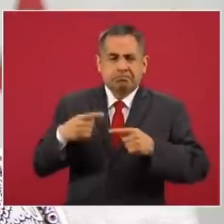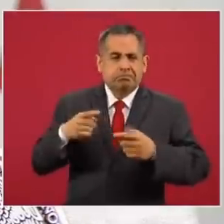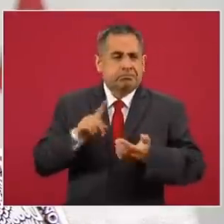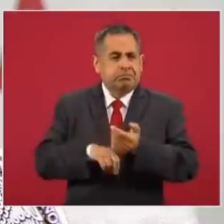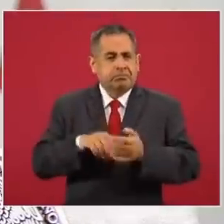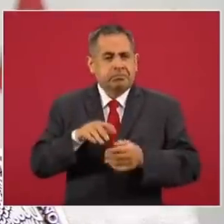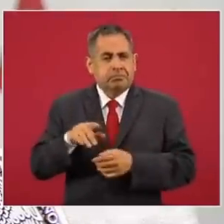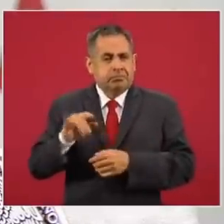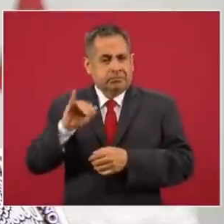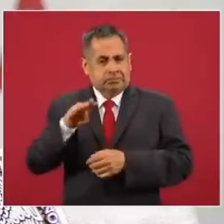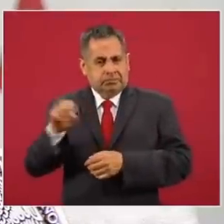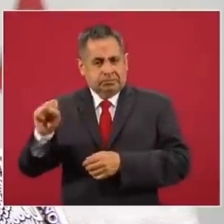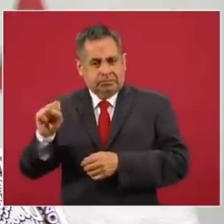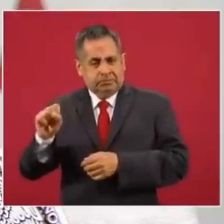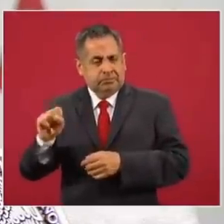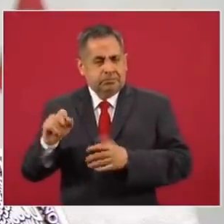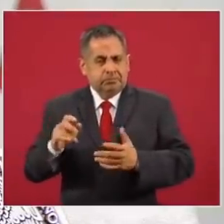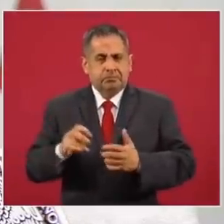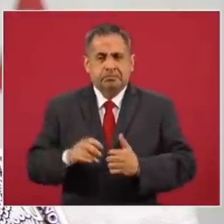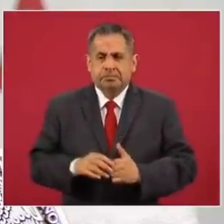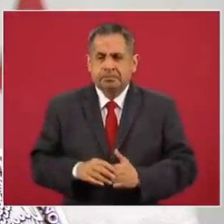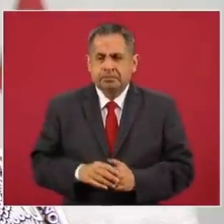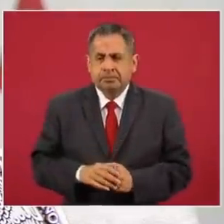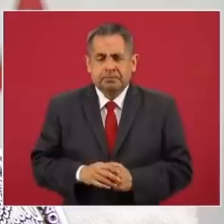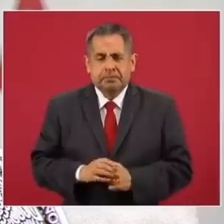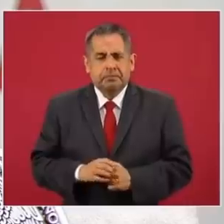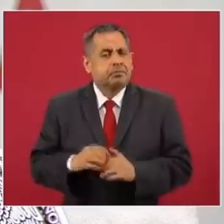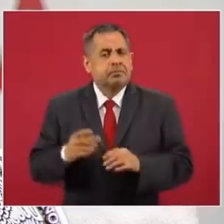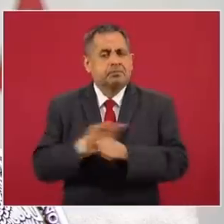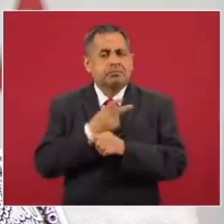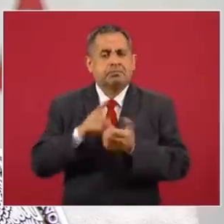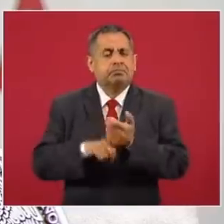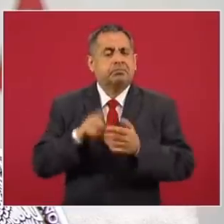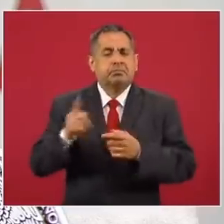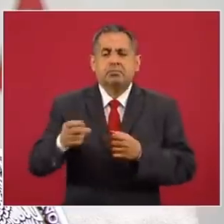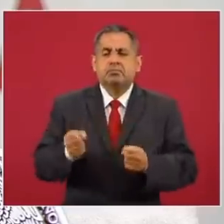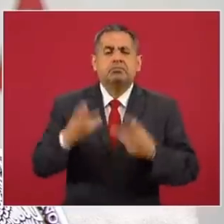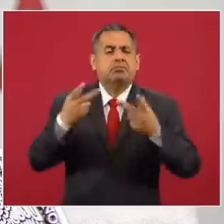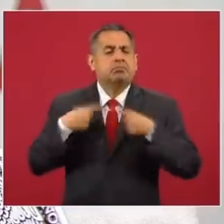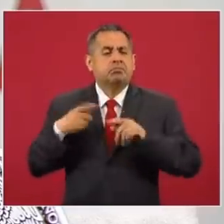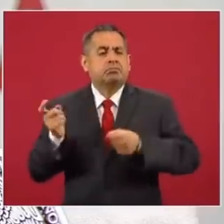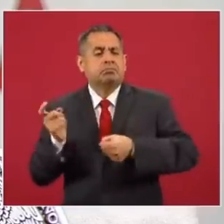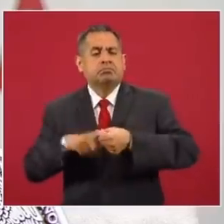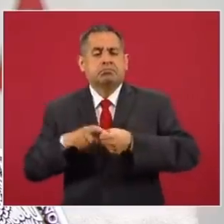en el Seguro Social, cómo se comporta